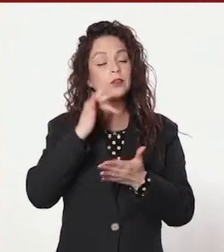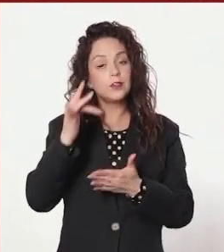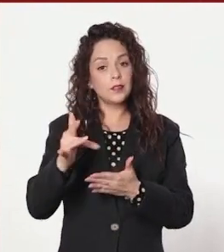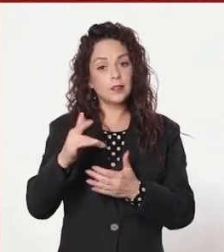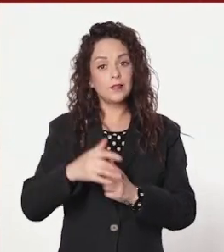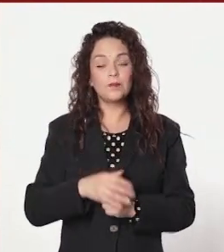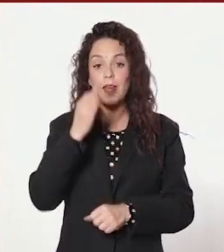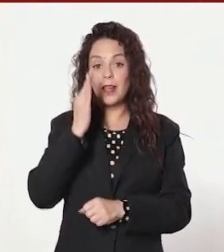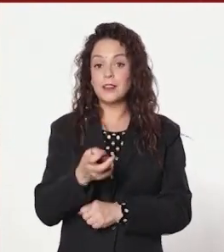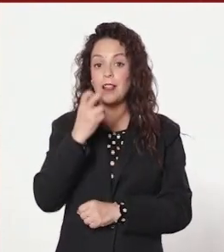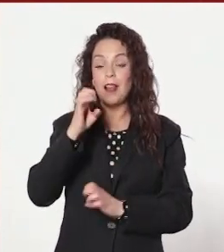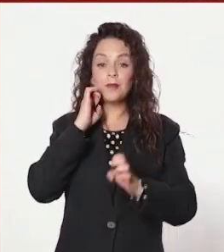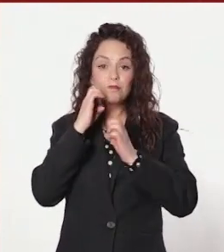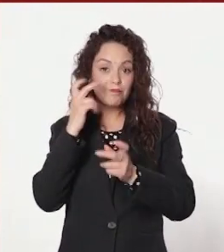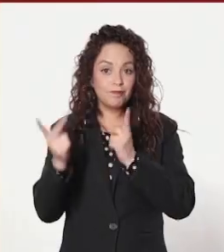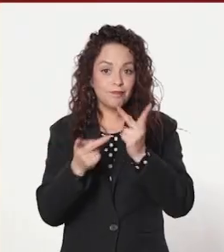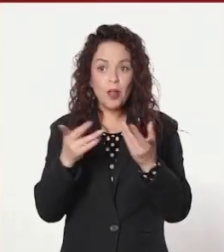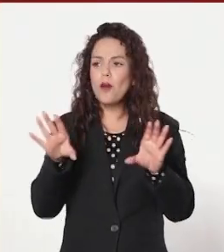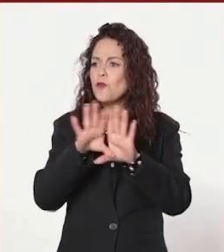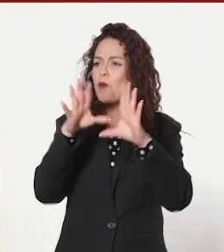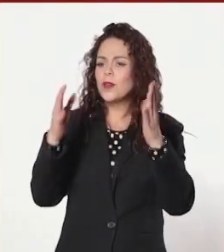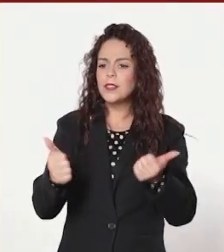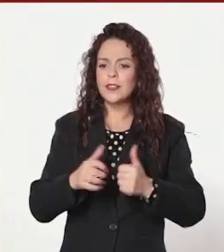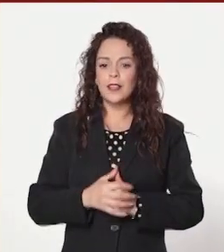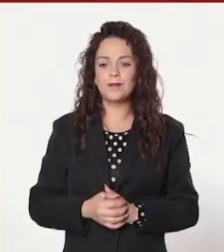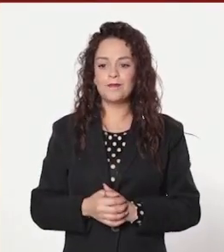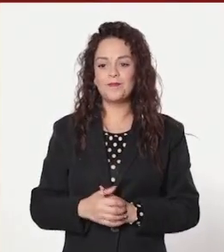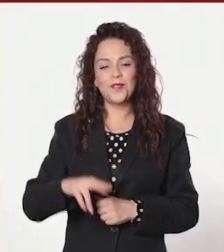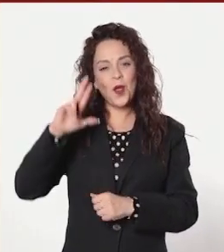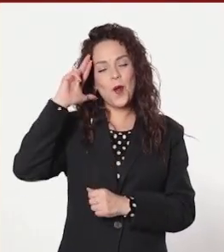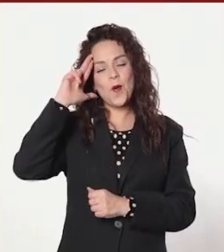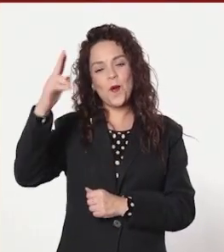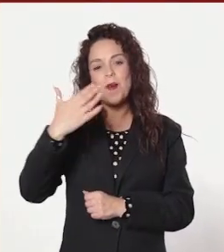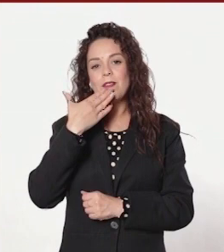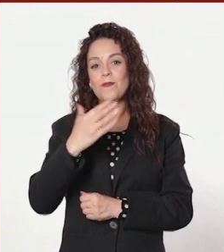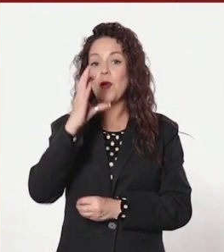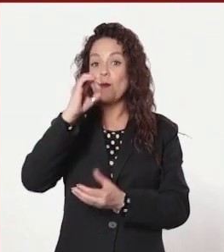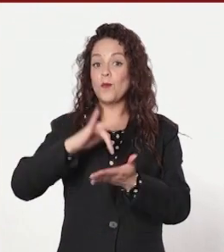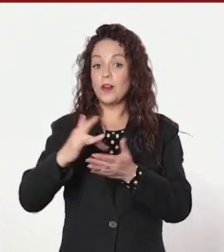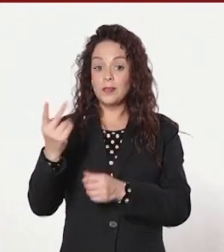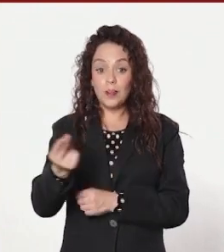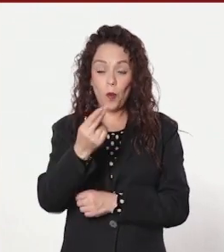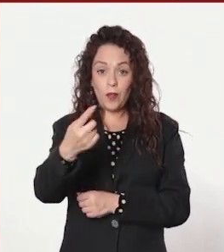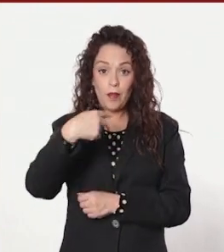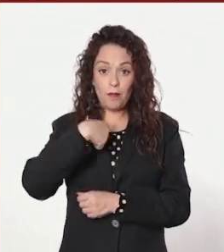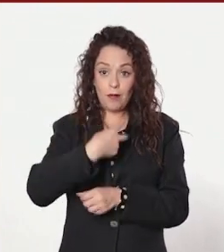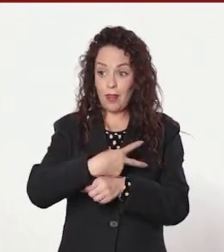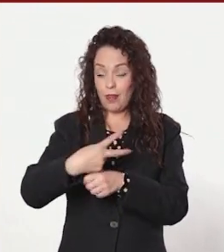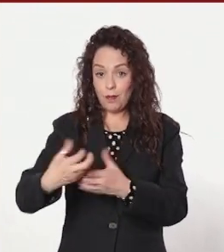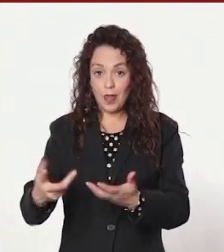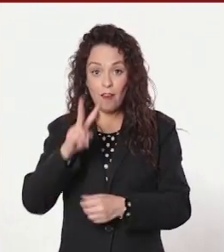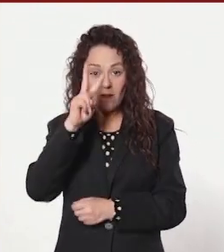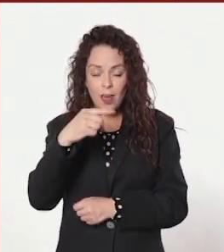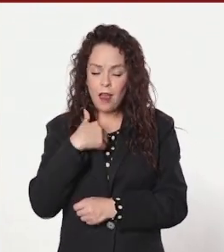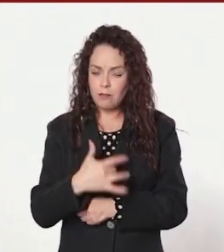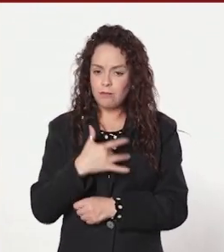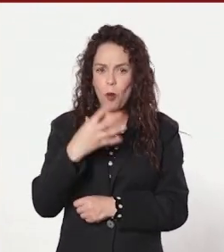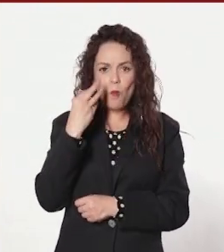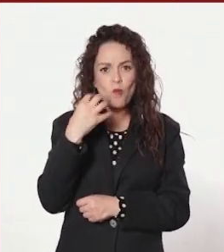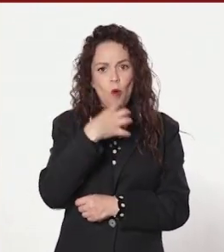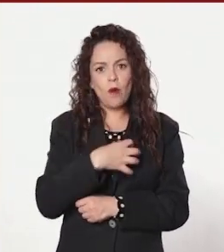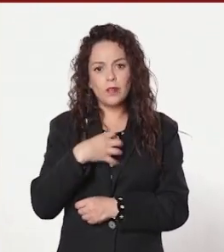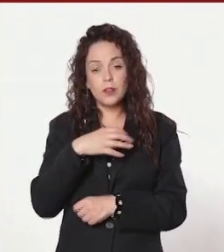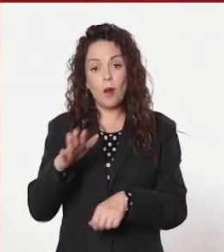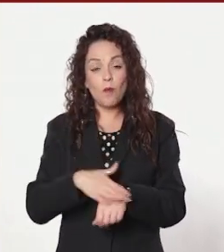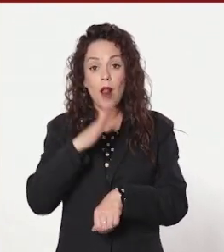y haber aceptado esta entrevista. ¿Cómo estás? Hola, muy bien. Gracias a ustedes por invitarme y me da muchísimo gusto que cada vez haya